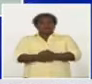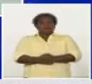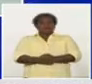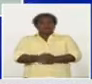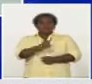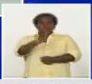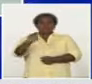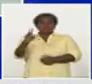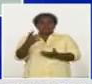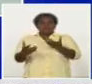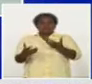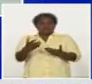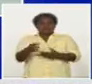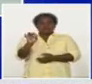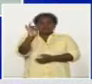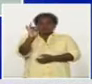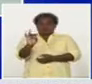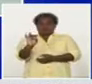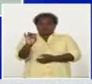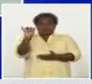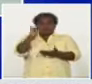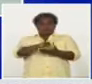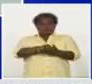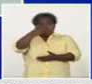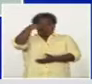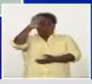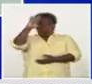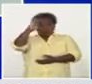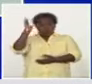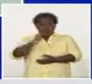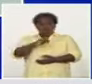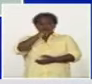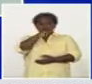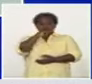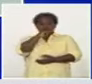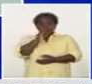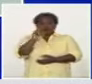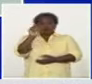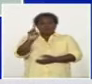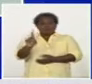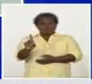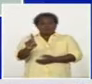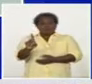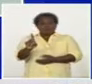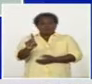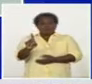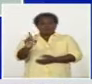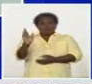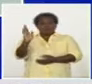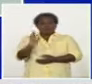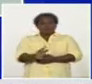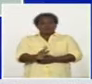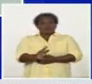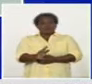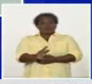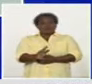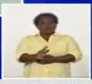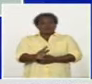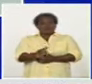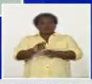Cienfuegos, 7 son viajeros cubanos procedentes de Rusia y uno un viajero cubano procedente de